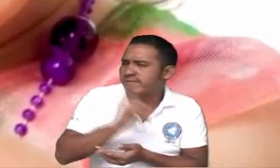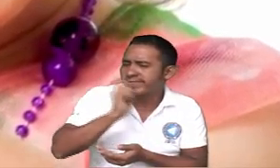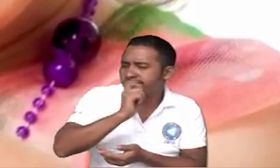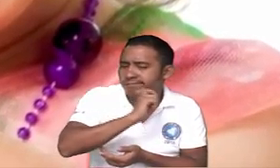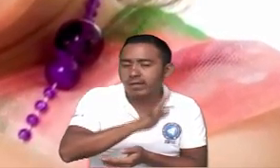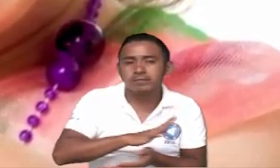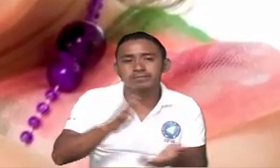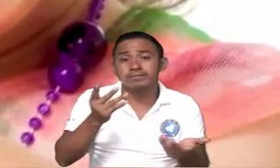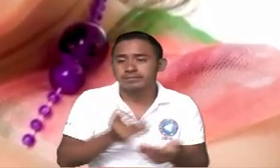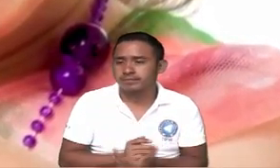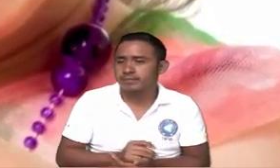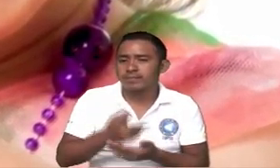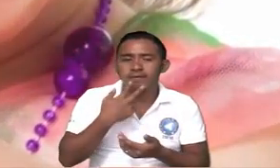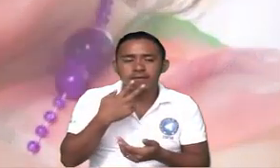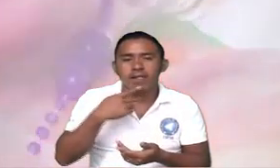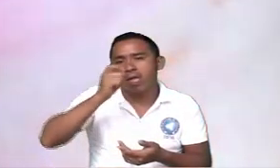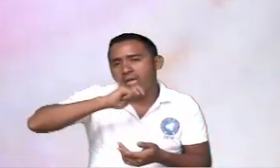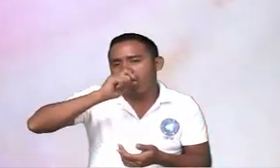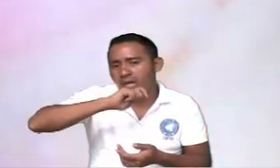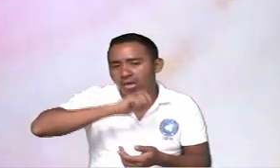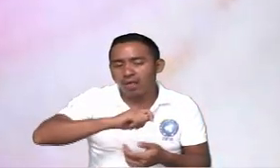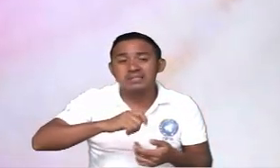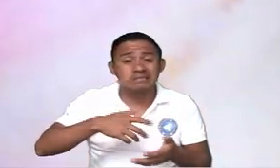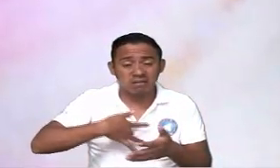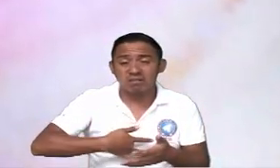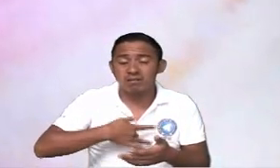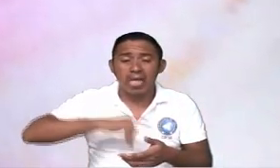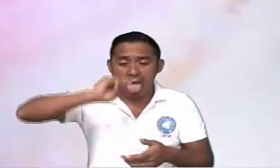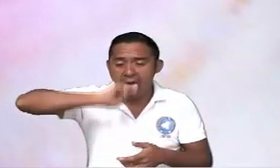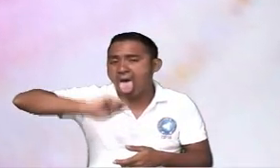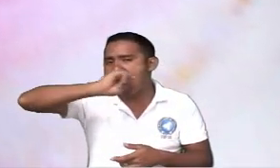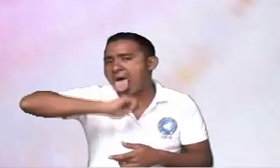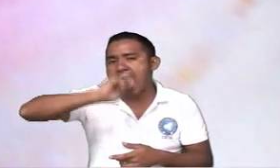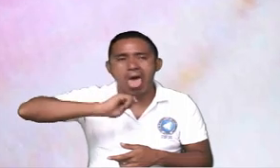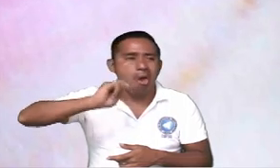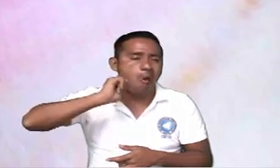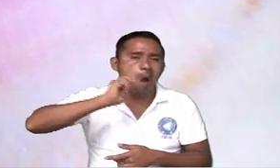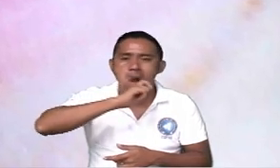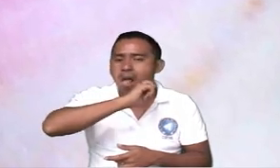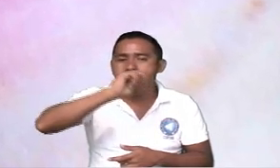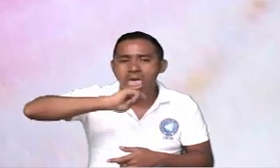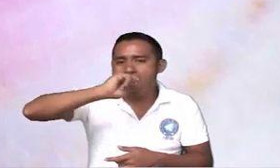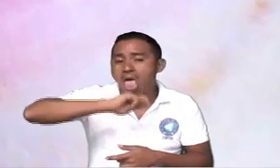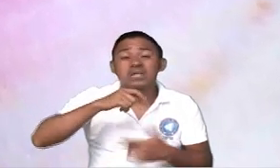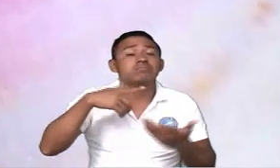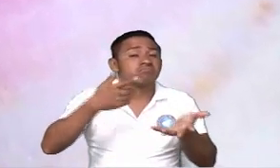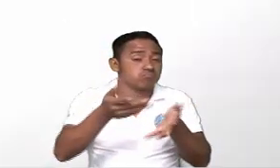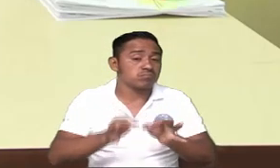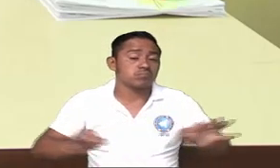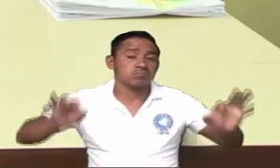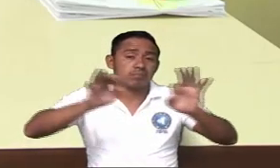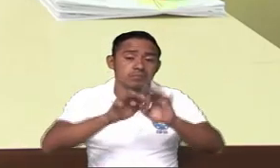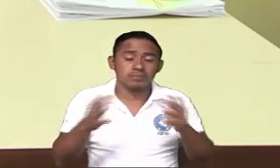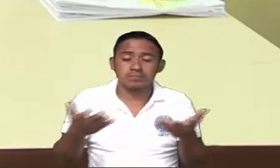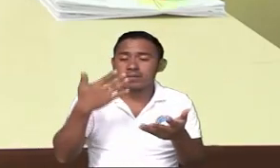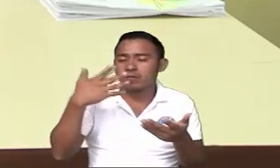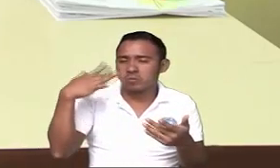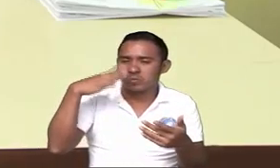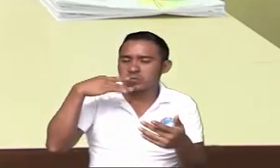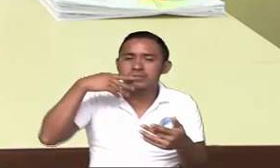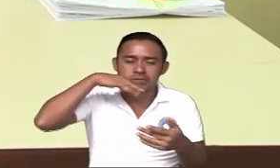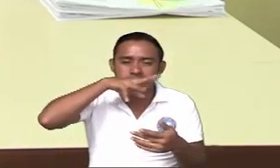no le gusta, no se lava bien la lengua, porque eso es otra de las cosas de que interviene bastante lo que es el mal aliento.